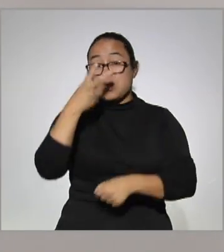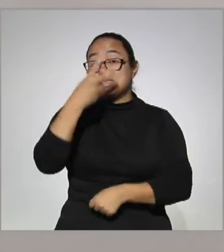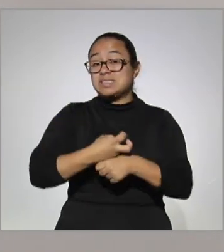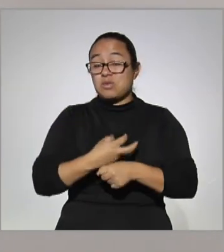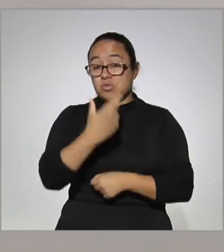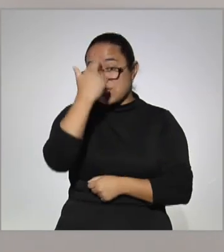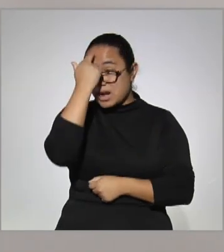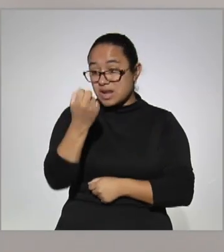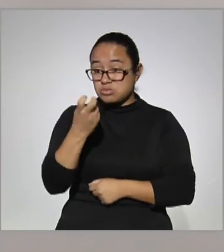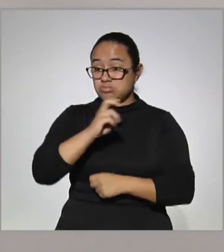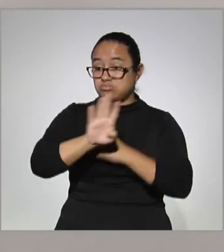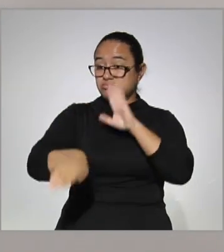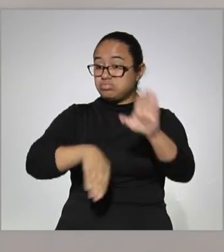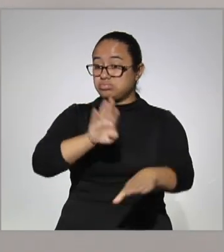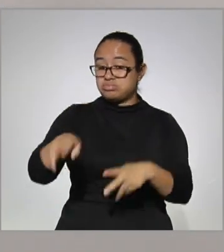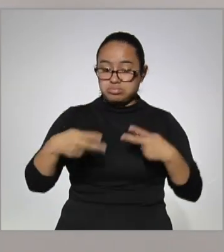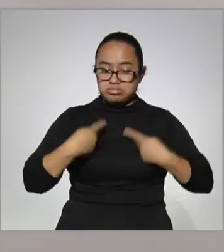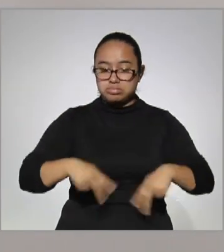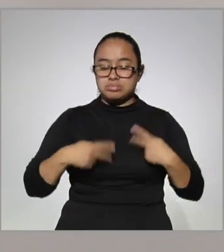muerte.